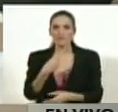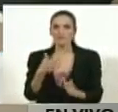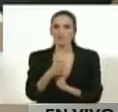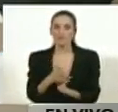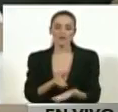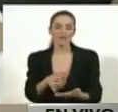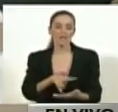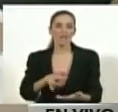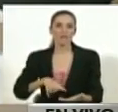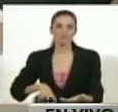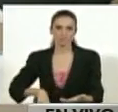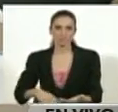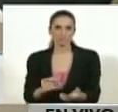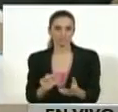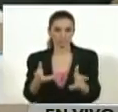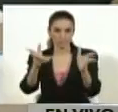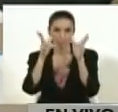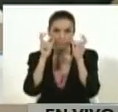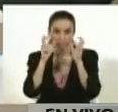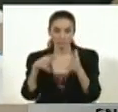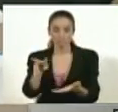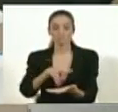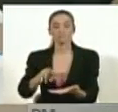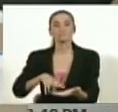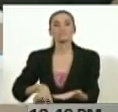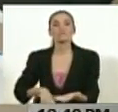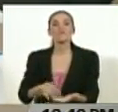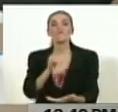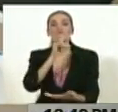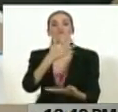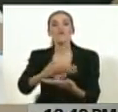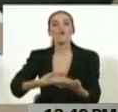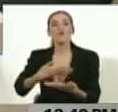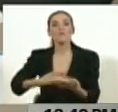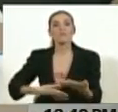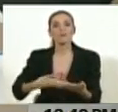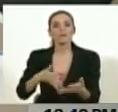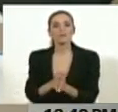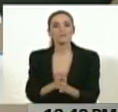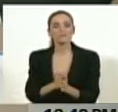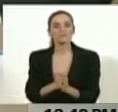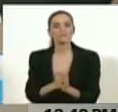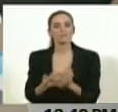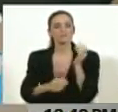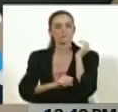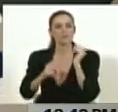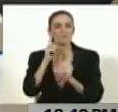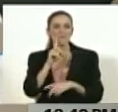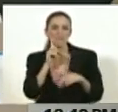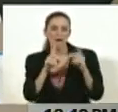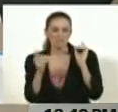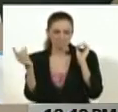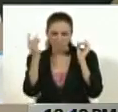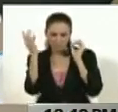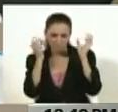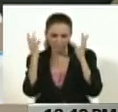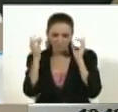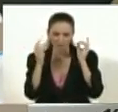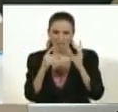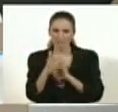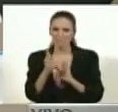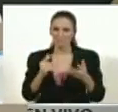lectura igas bien la lectura del informe infame lleno de mentiras lleno de